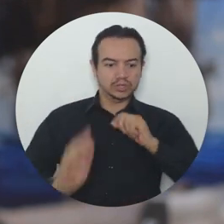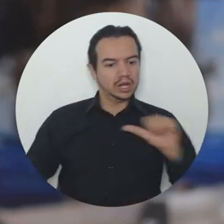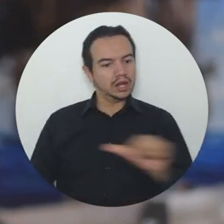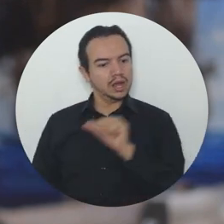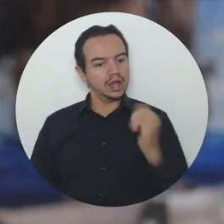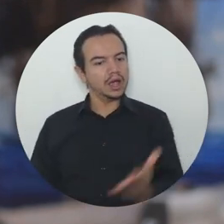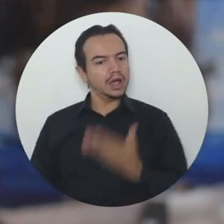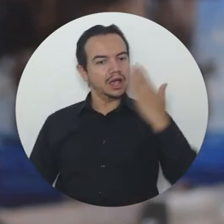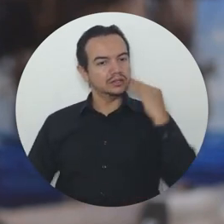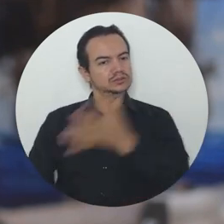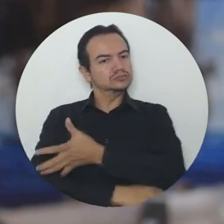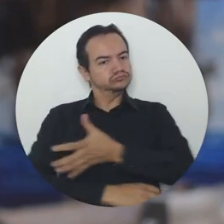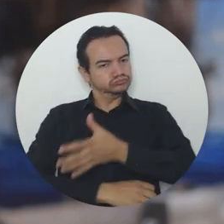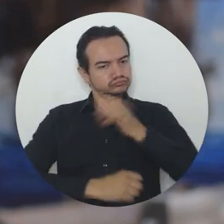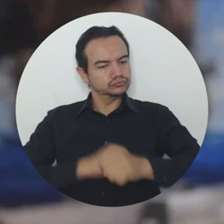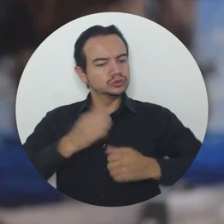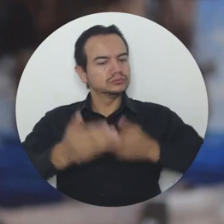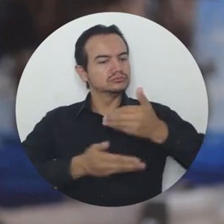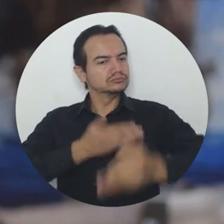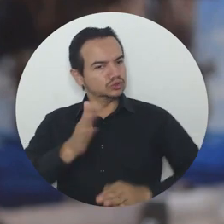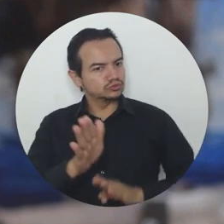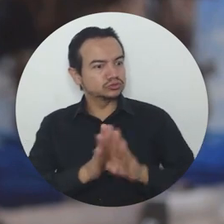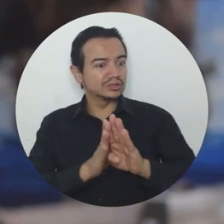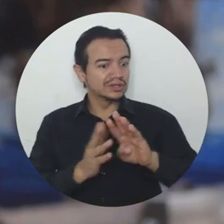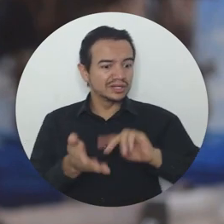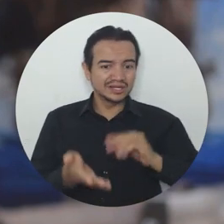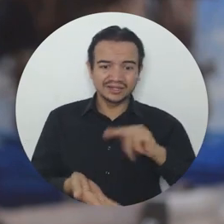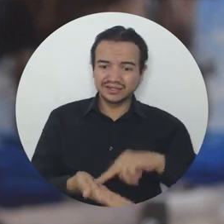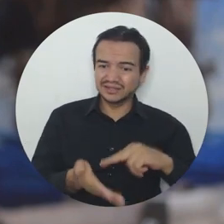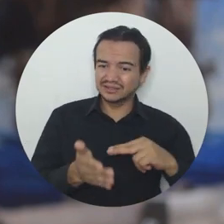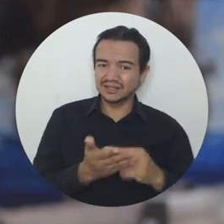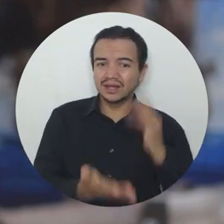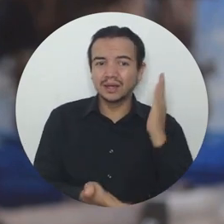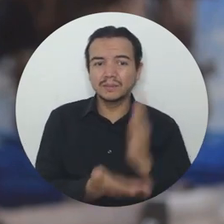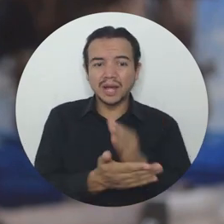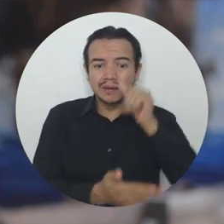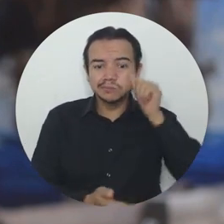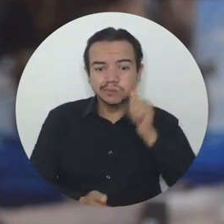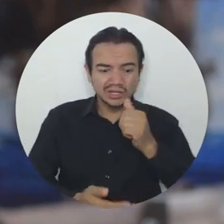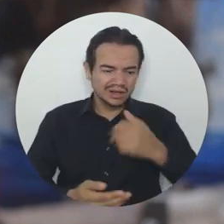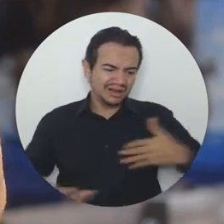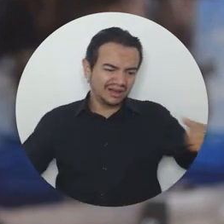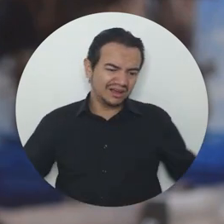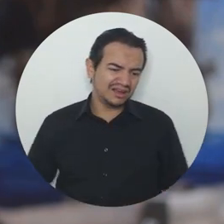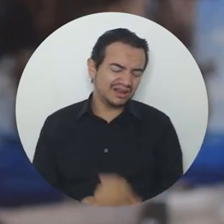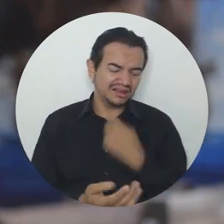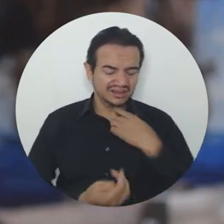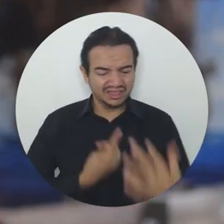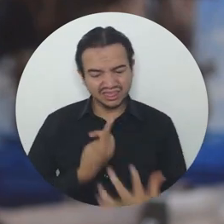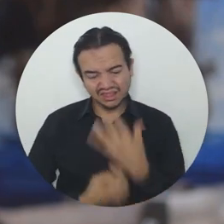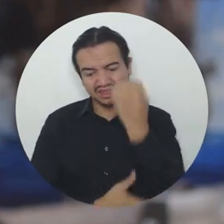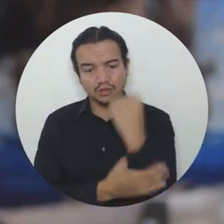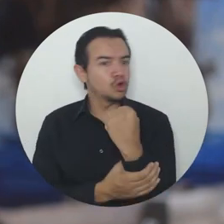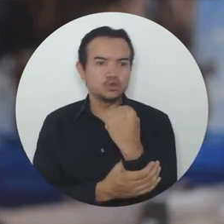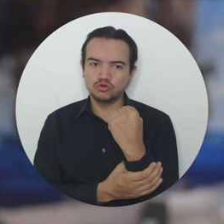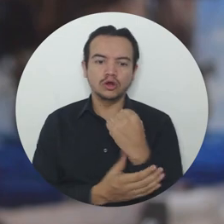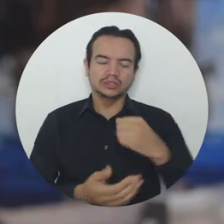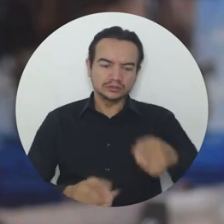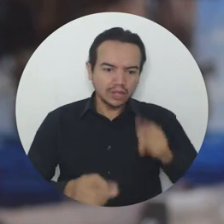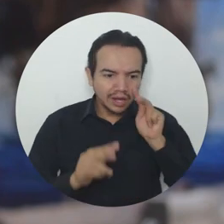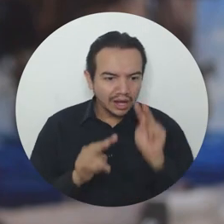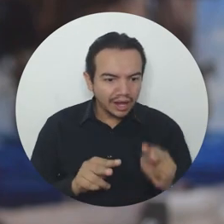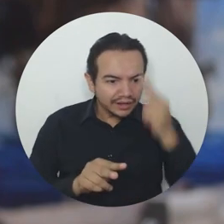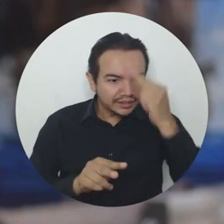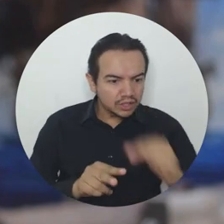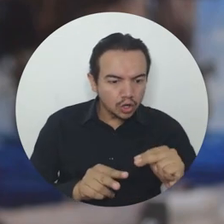tenemos nosotras las mujeres para salir adelante, y que tener hijos no es un impedimento, sino es un aliciente para seguir en la lucha,